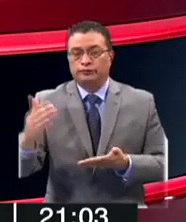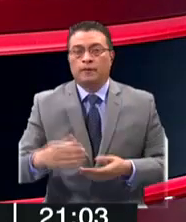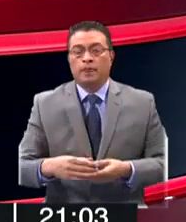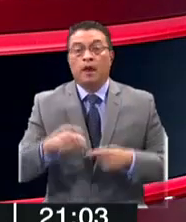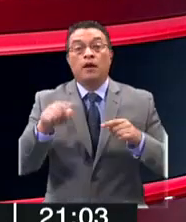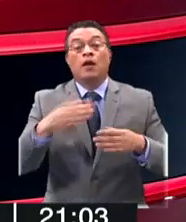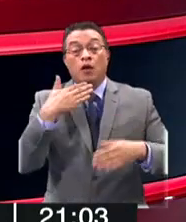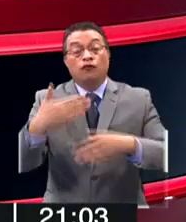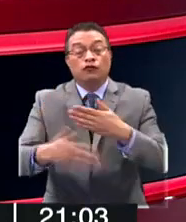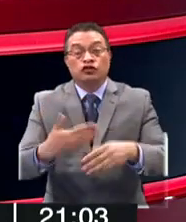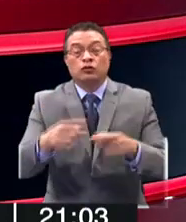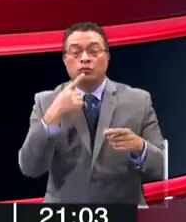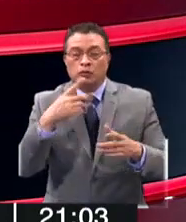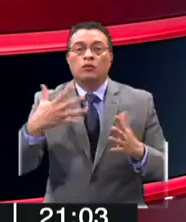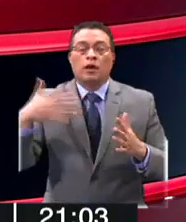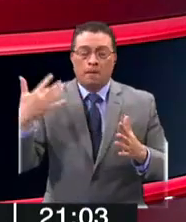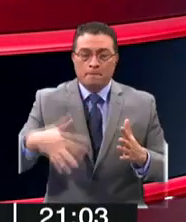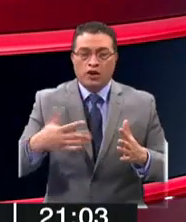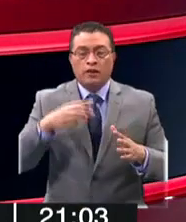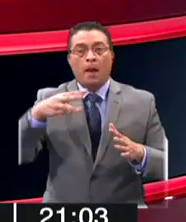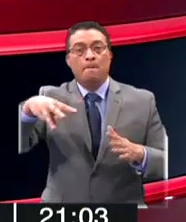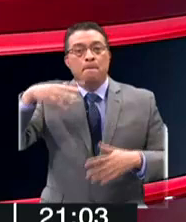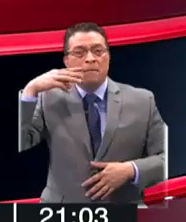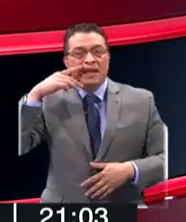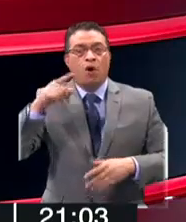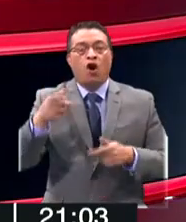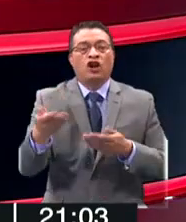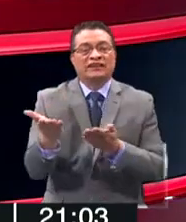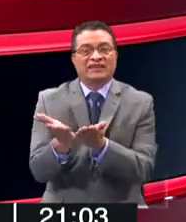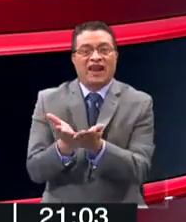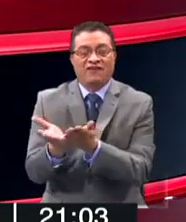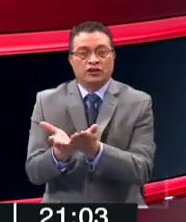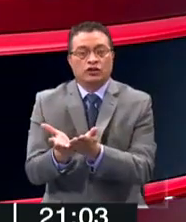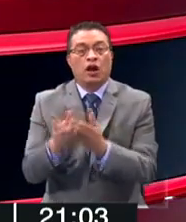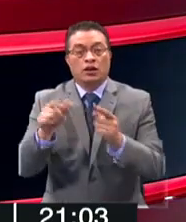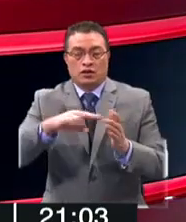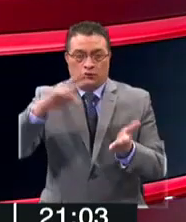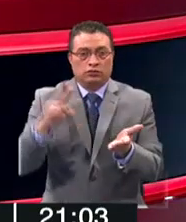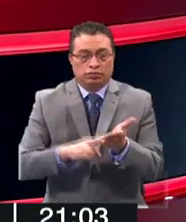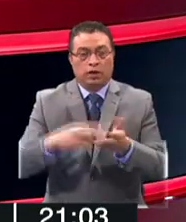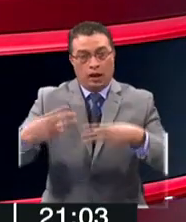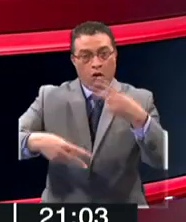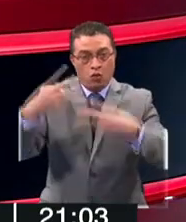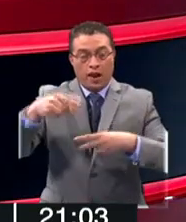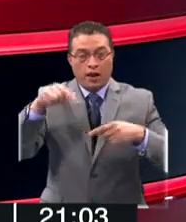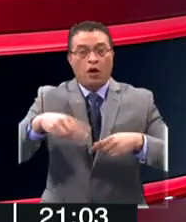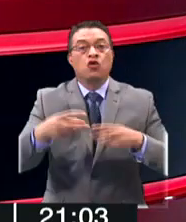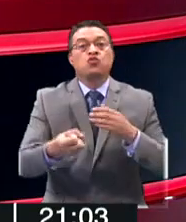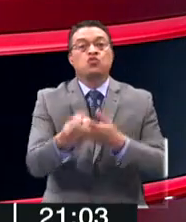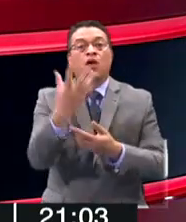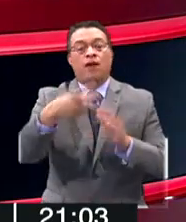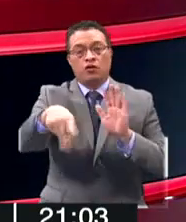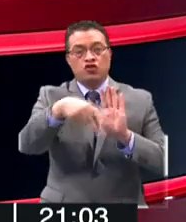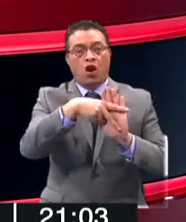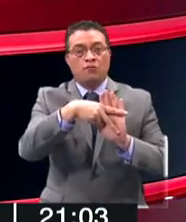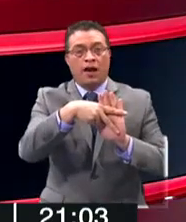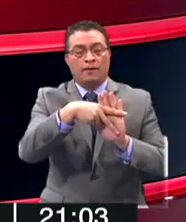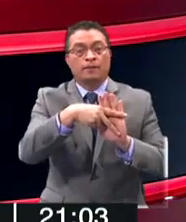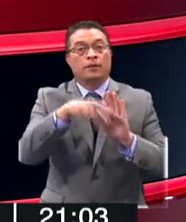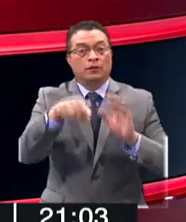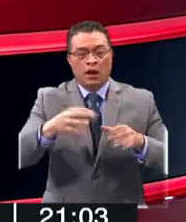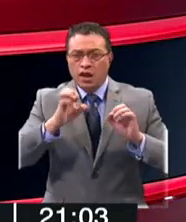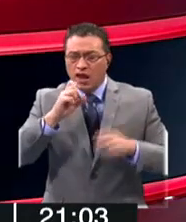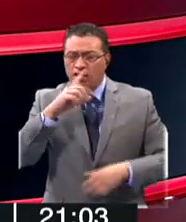ejemplo, el funcionamiento de los controvertidos servicios mínimos y de la efectividad real de las huelgas bajo esta nueva norma. ¿Fueron correctos